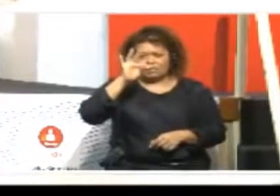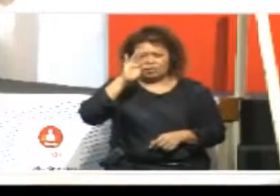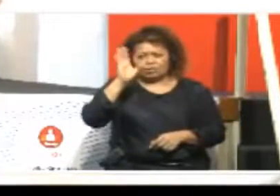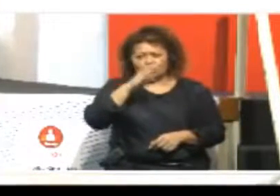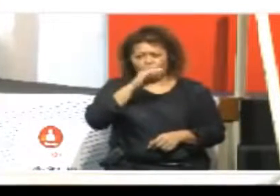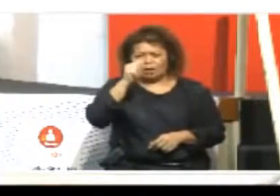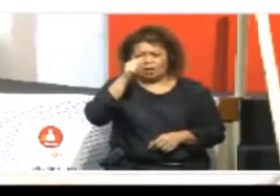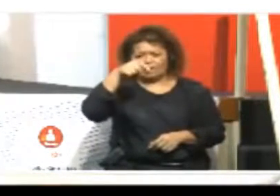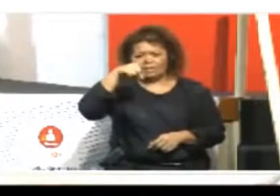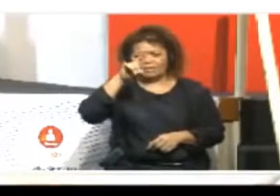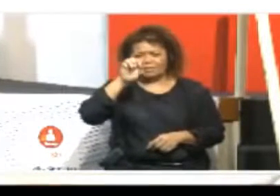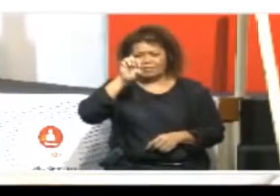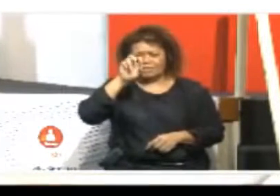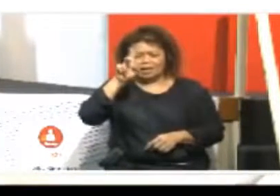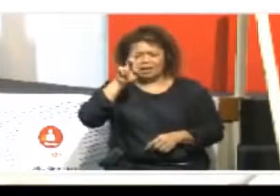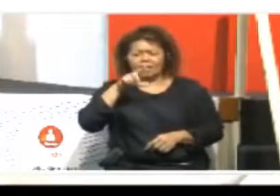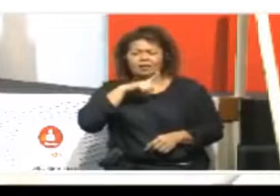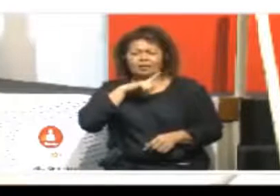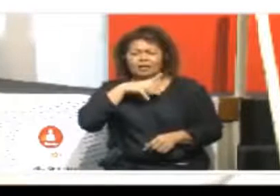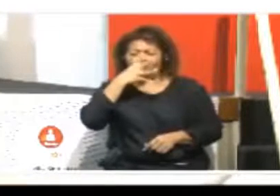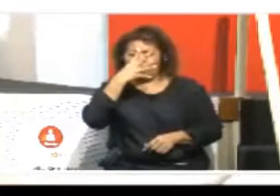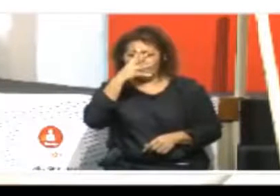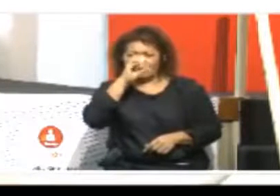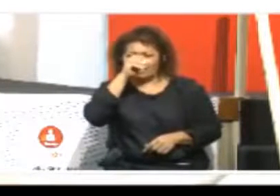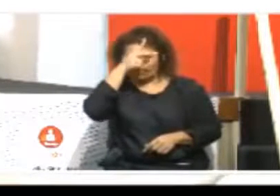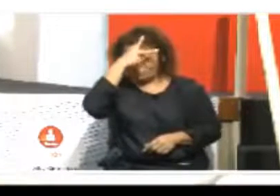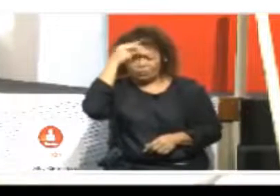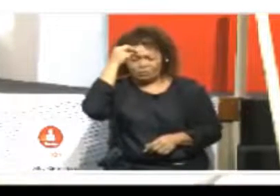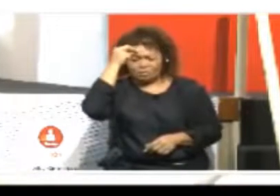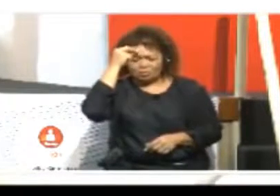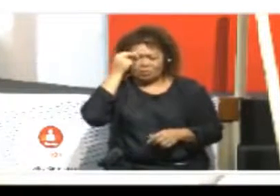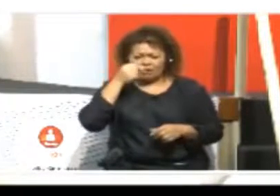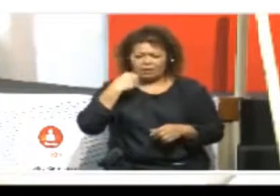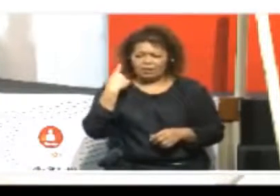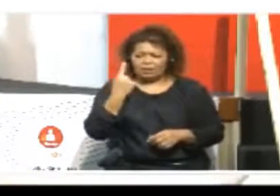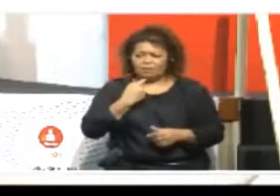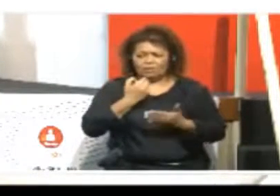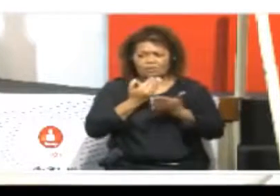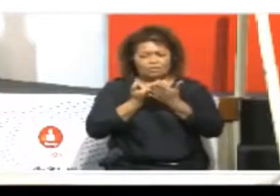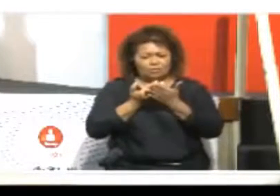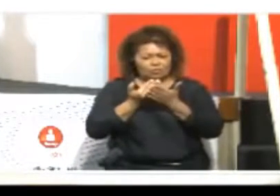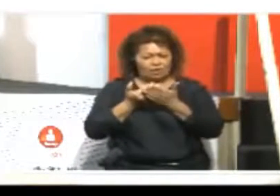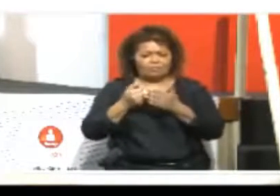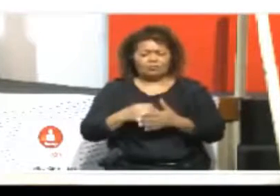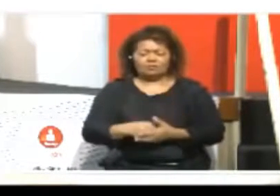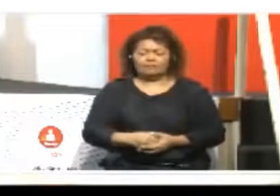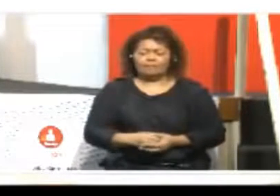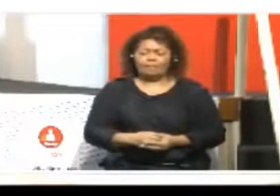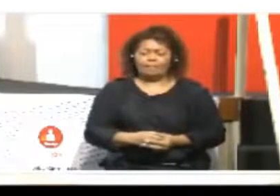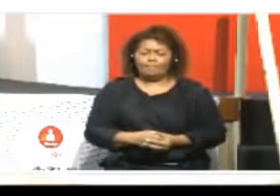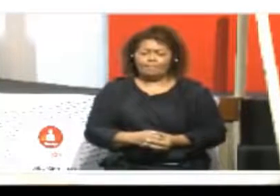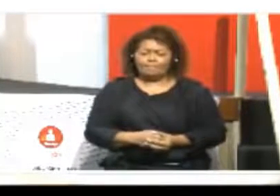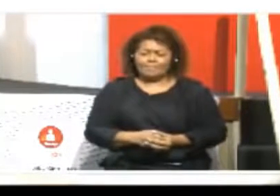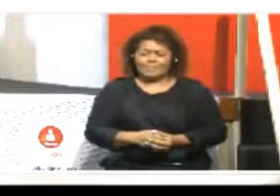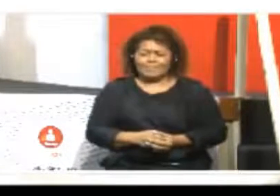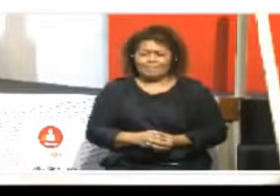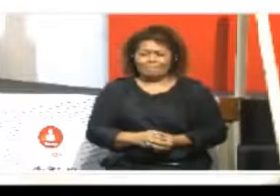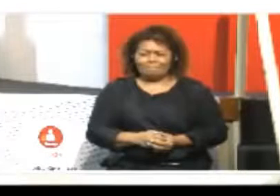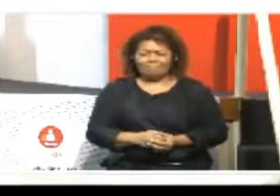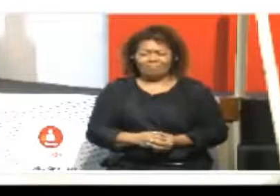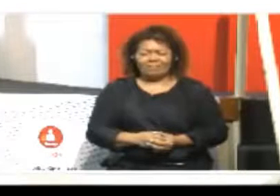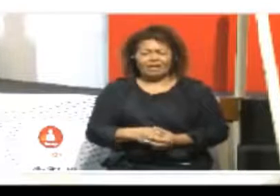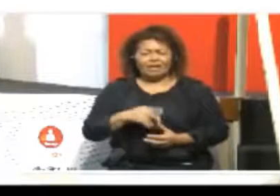municipios que se estudiaron. Siguiente, por favor. ¿Qué vi? Que en términos de cobertura de educación